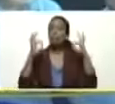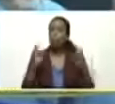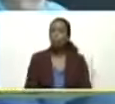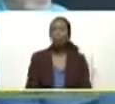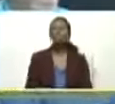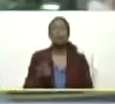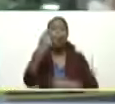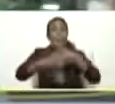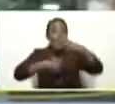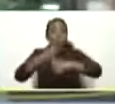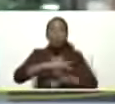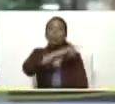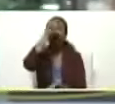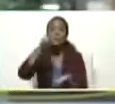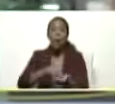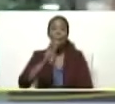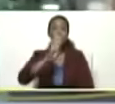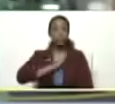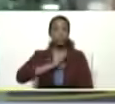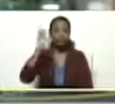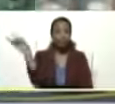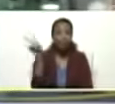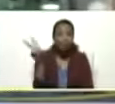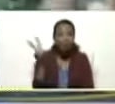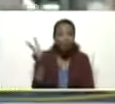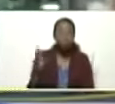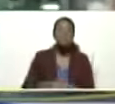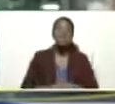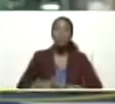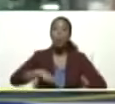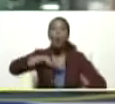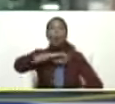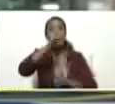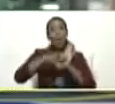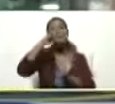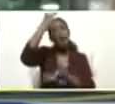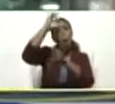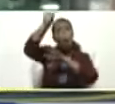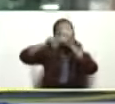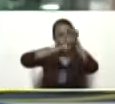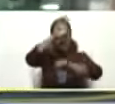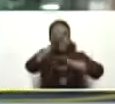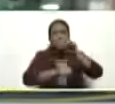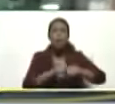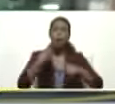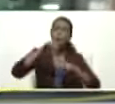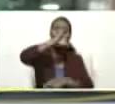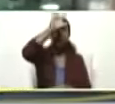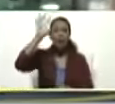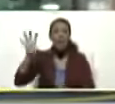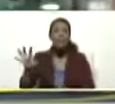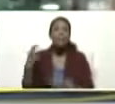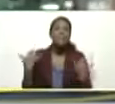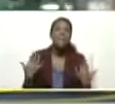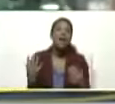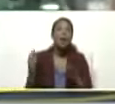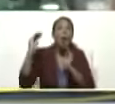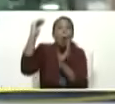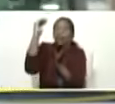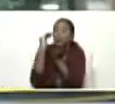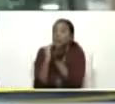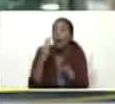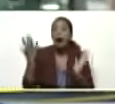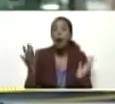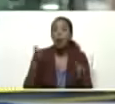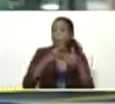Con producción nacional y complemento también de importaciones. Pero ahora las importaciones no son